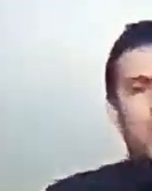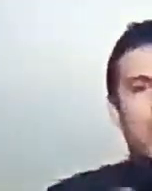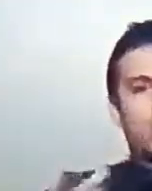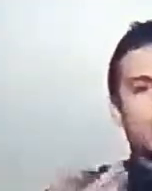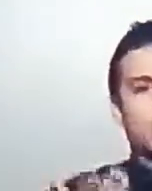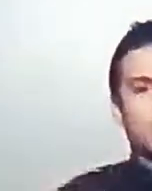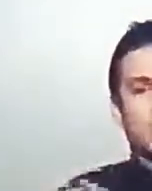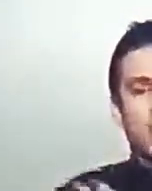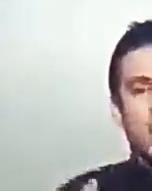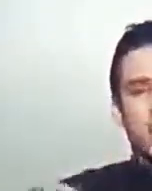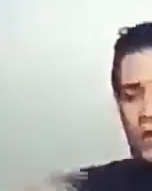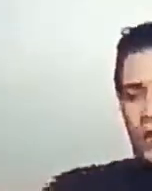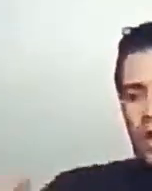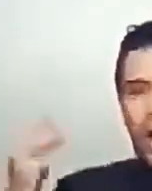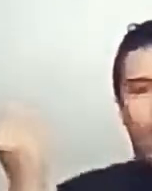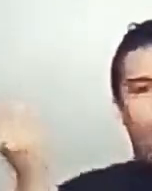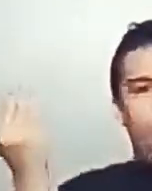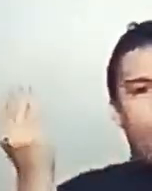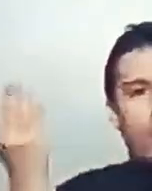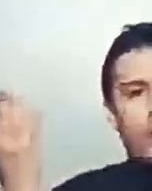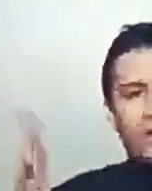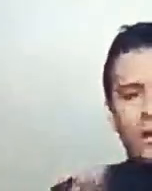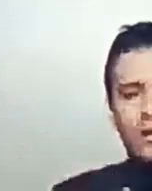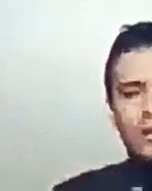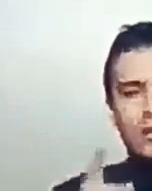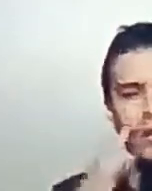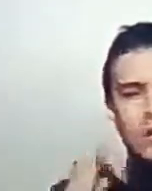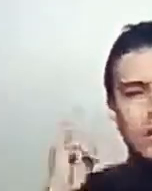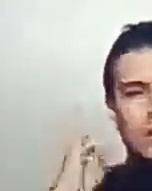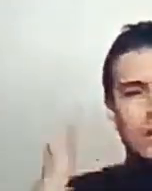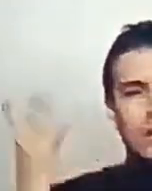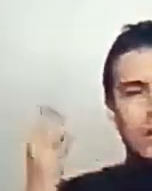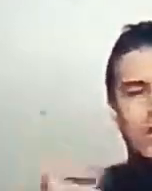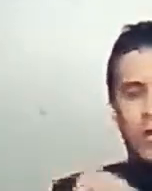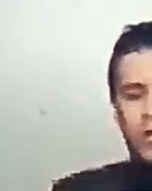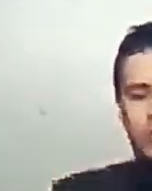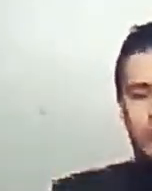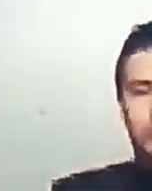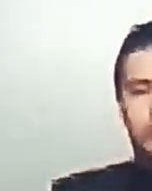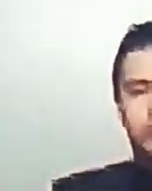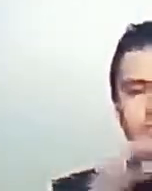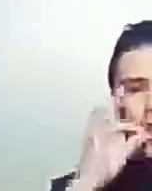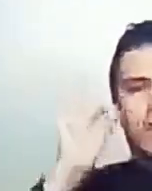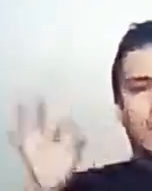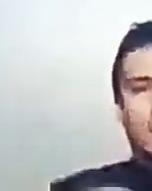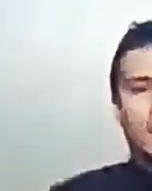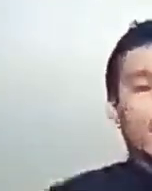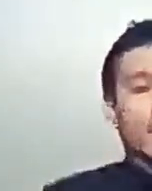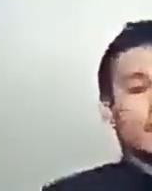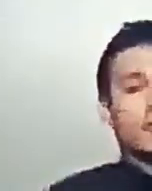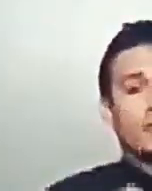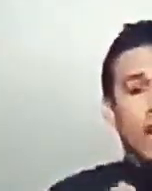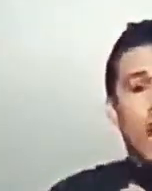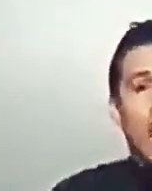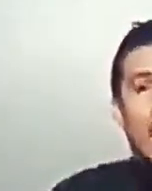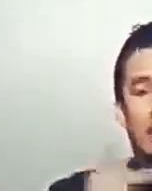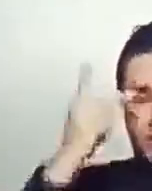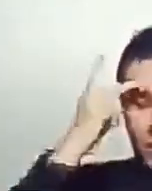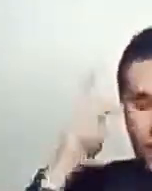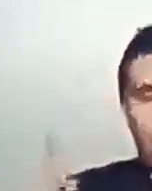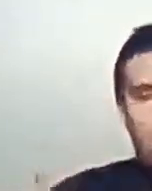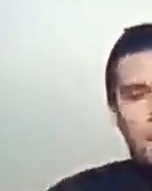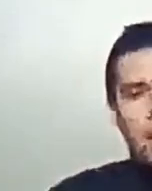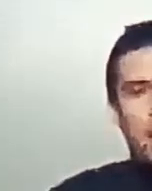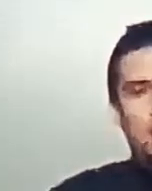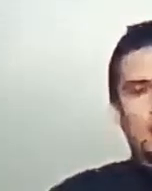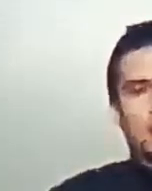de pandemia. Por eso es que nosotros impulsaremos un plan no solamente de conectividad de la provincia, sino también de transparencia